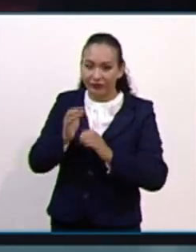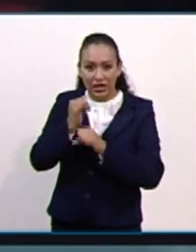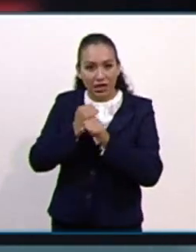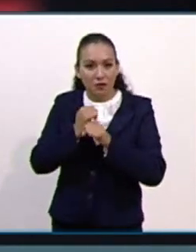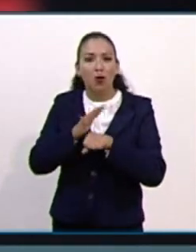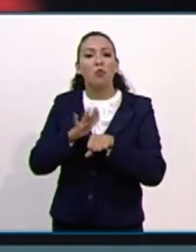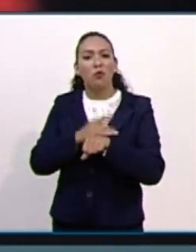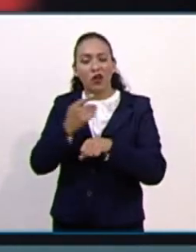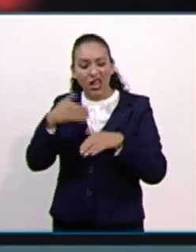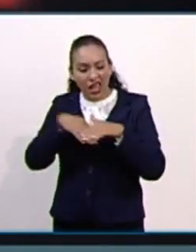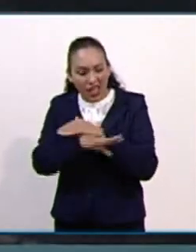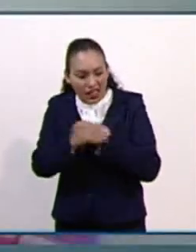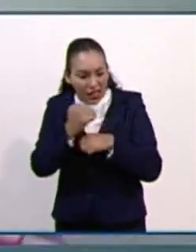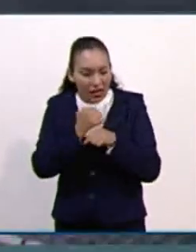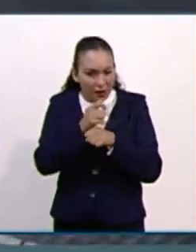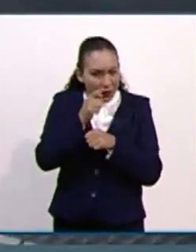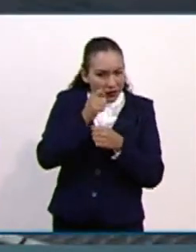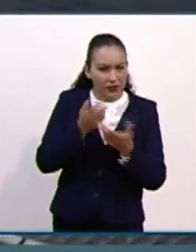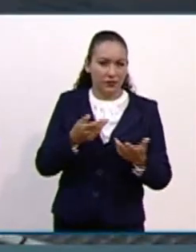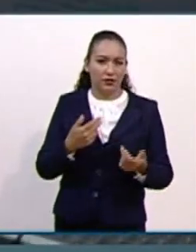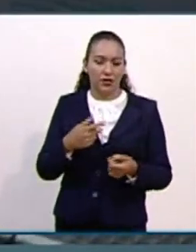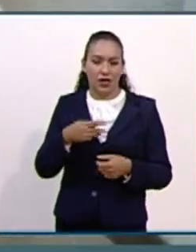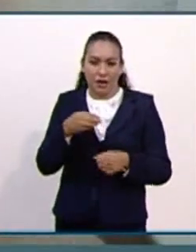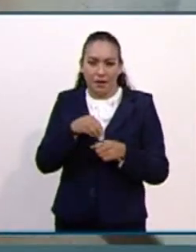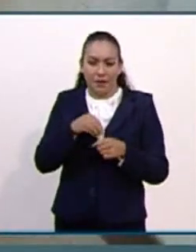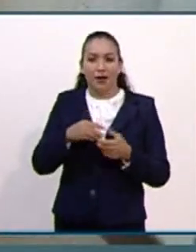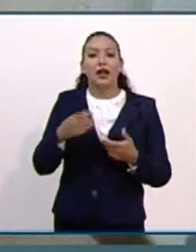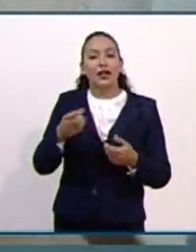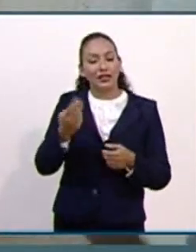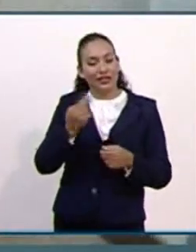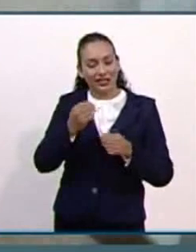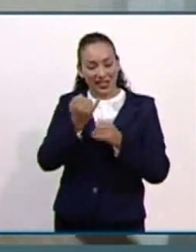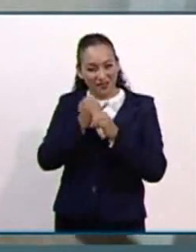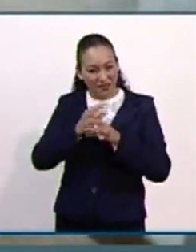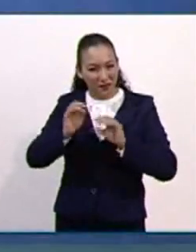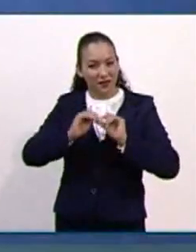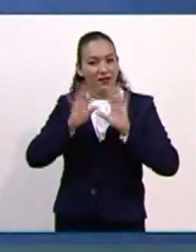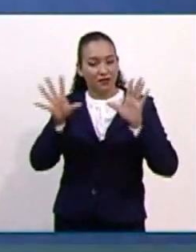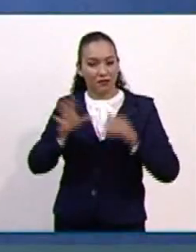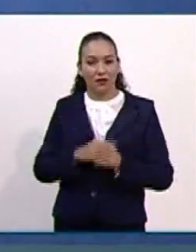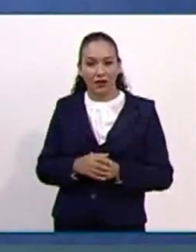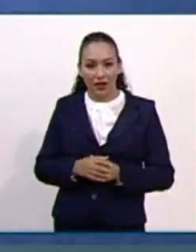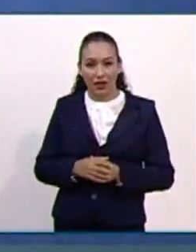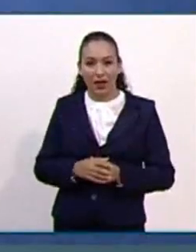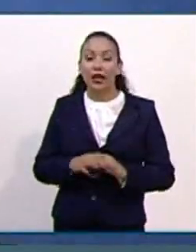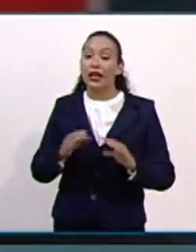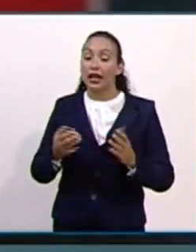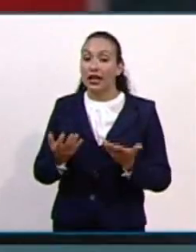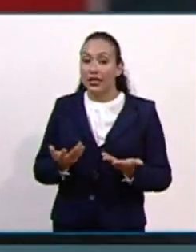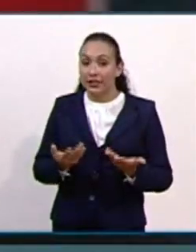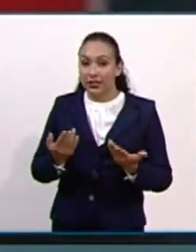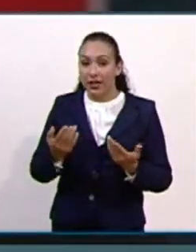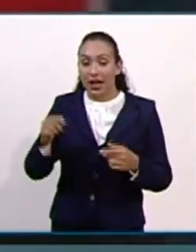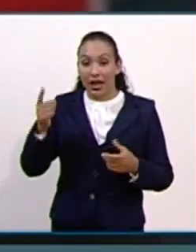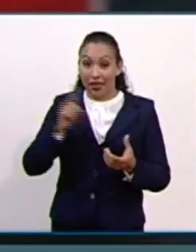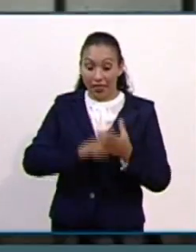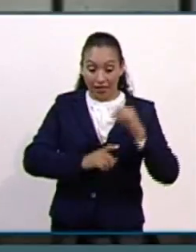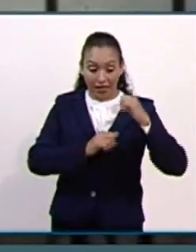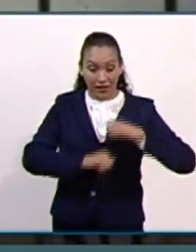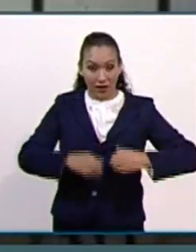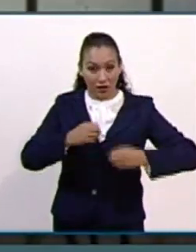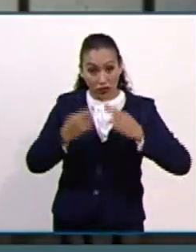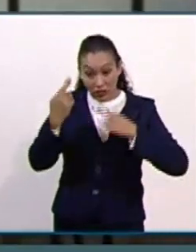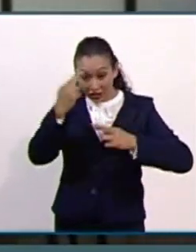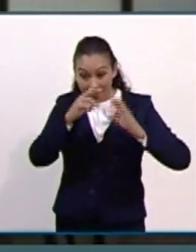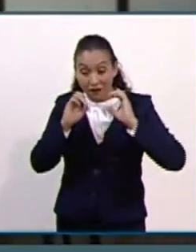estos ataques de forma exhaustiva, imparcial y transparente, que cese la retórica estigmatizante desde el poder hacia